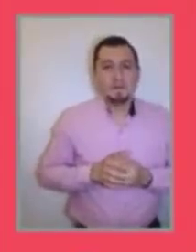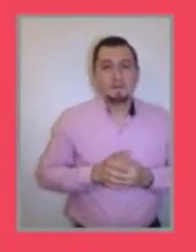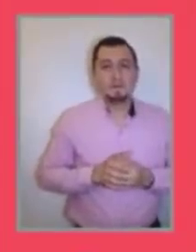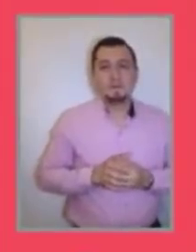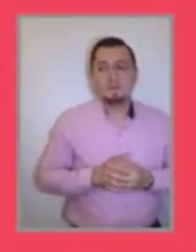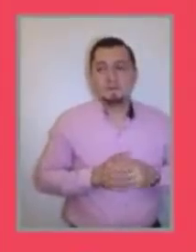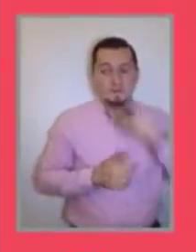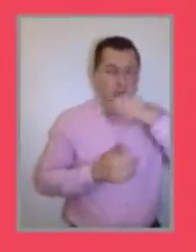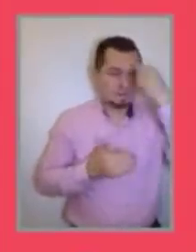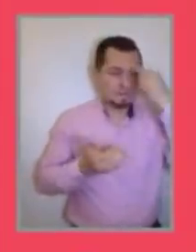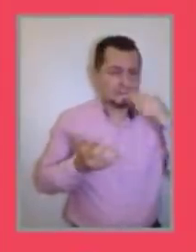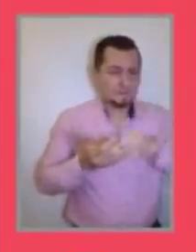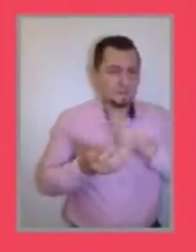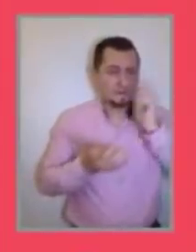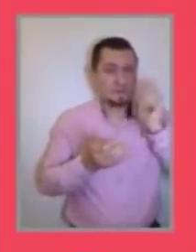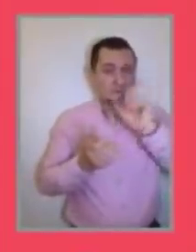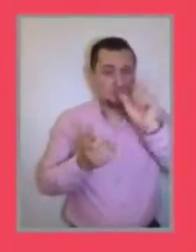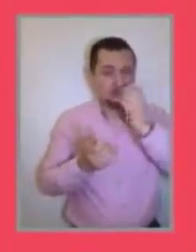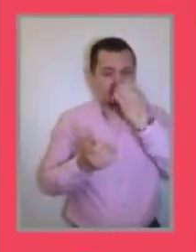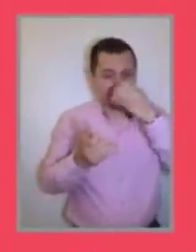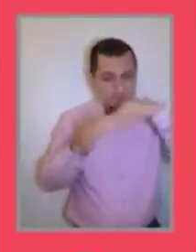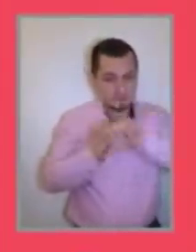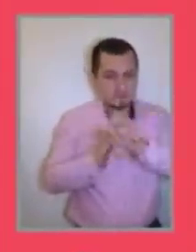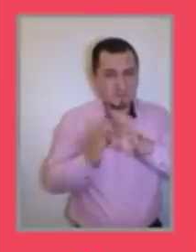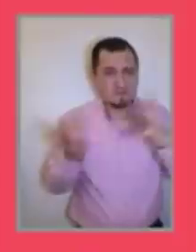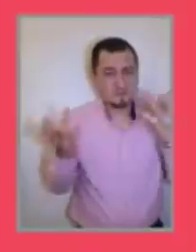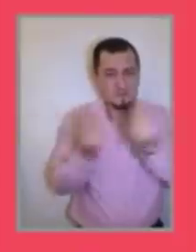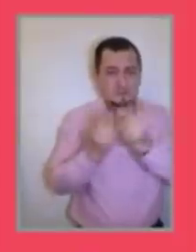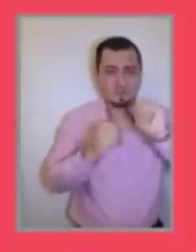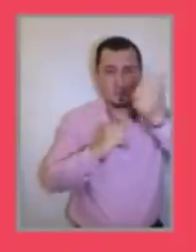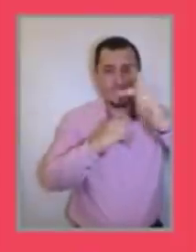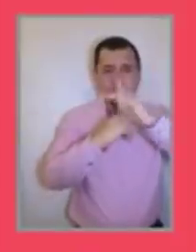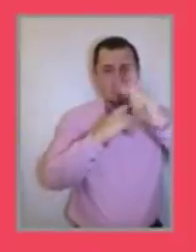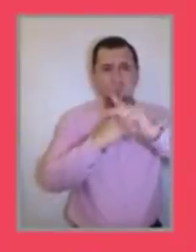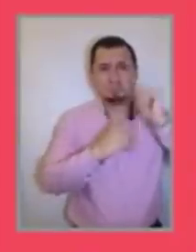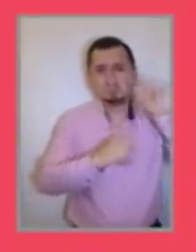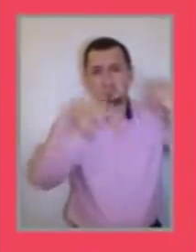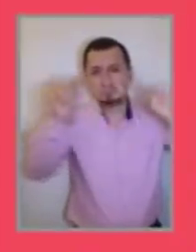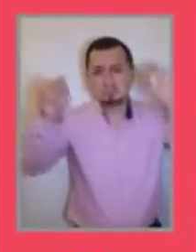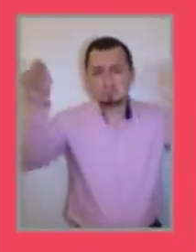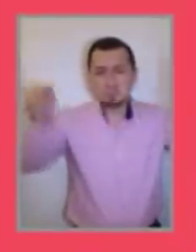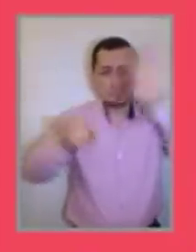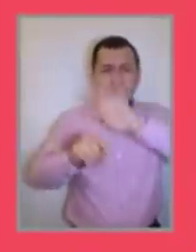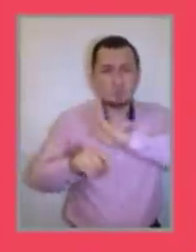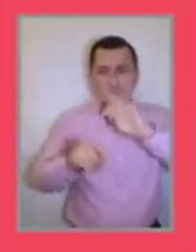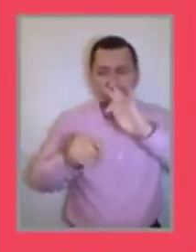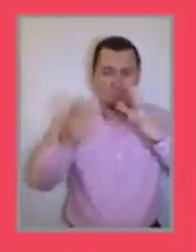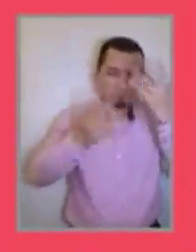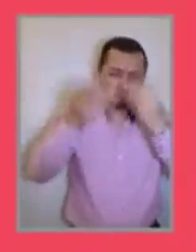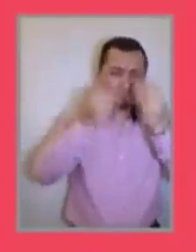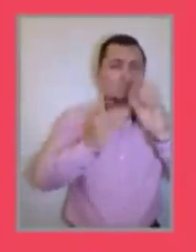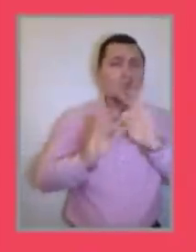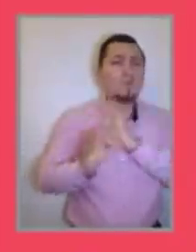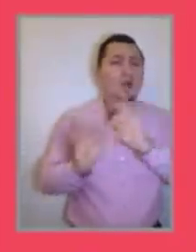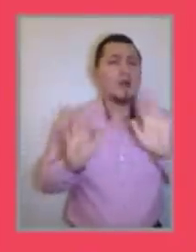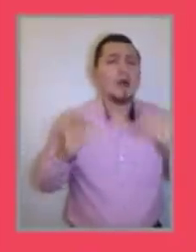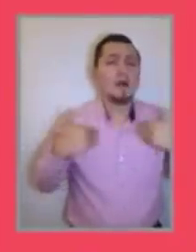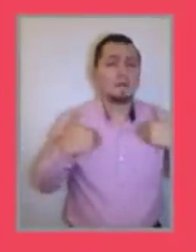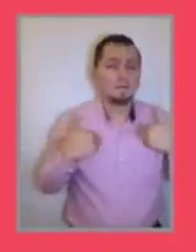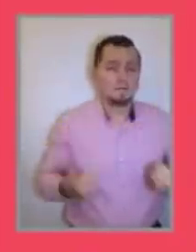Lo que creemos es que, conforme a lo que ha pasado en otros países, nosotros podemos aprender de lo que ha sucedido para